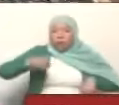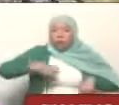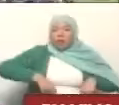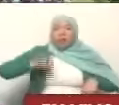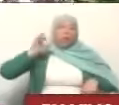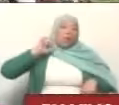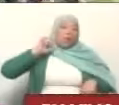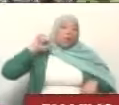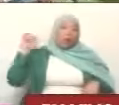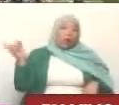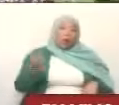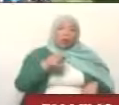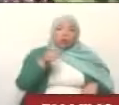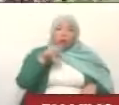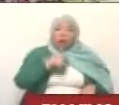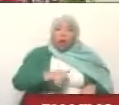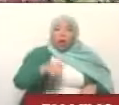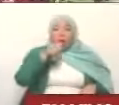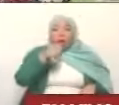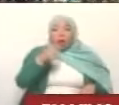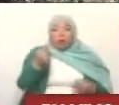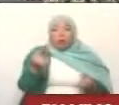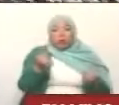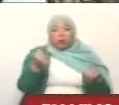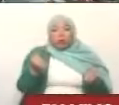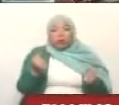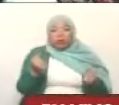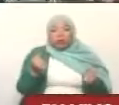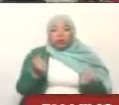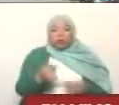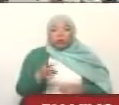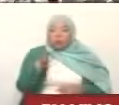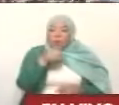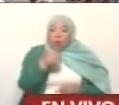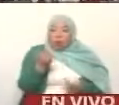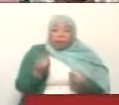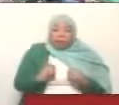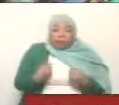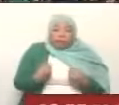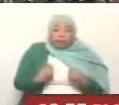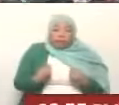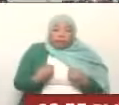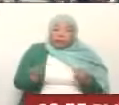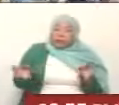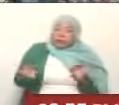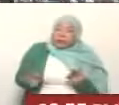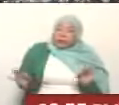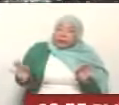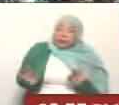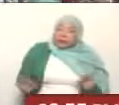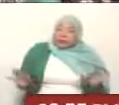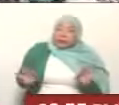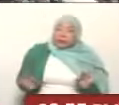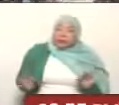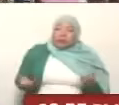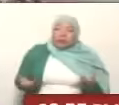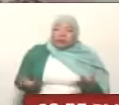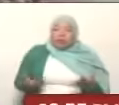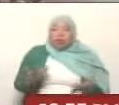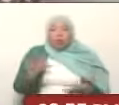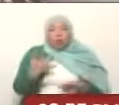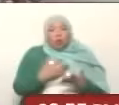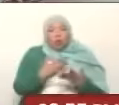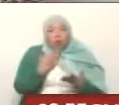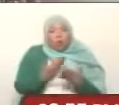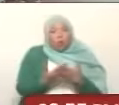Guárico, porque sin agua no hay economía. Y pues, no hay vida, no hay nada. No hay nada. Entonces, presidente, queremos... ¿Cómo hago yo para tener ese